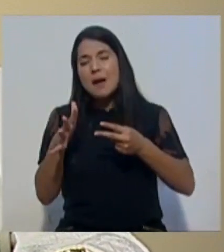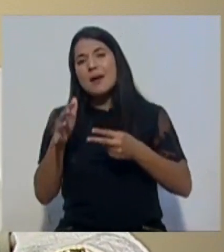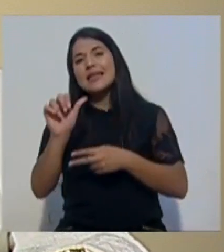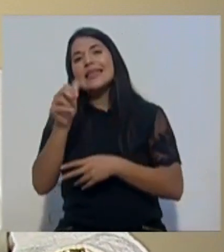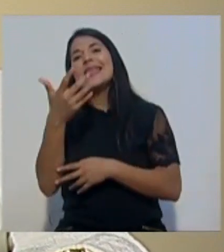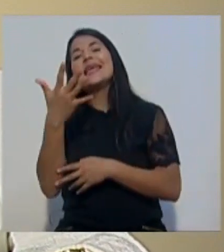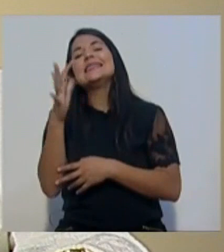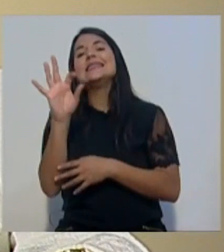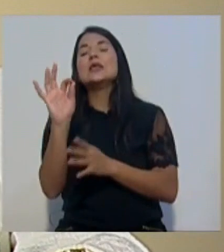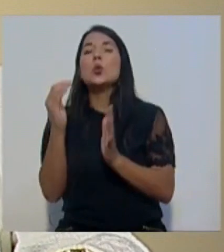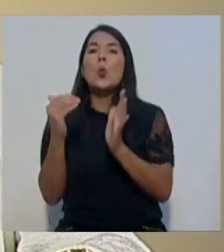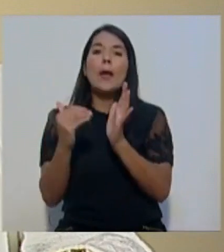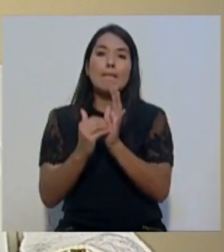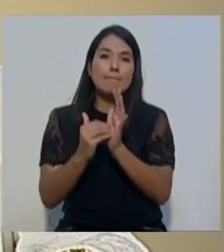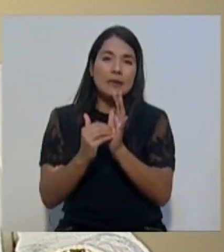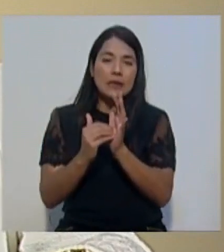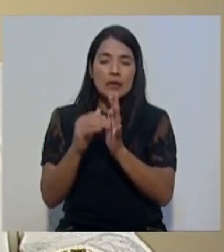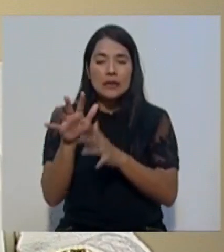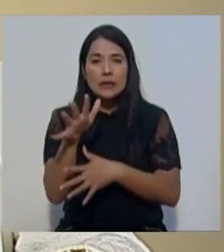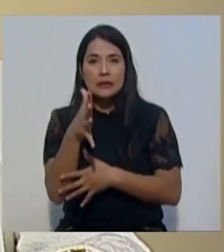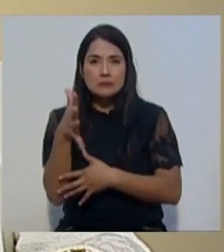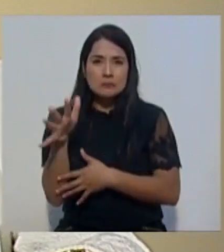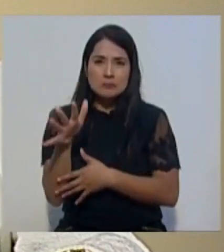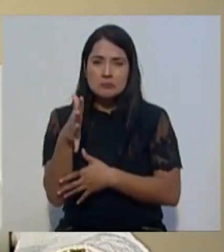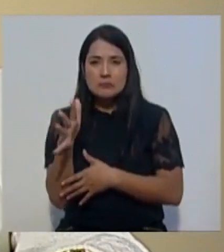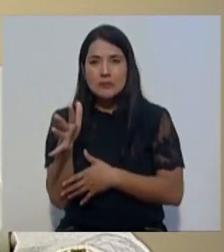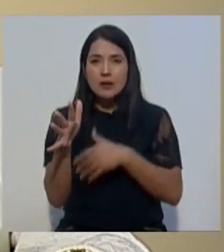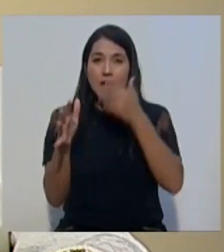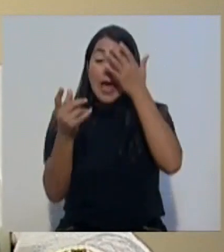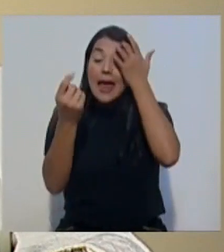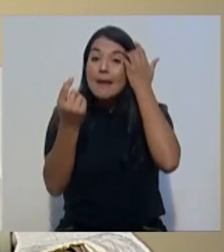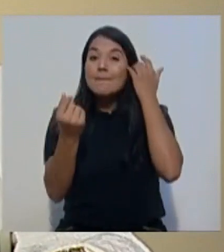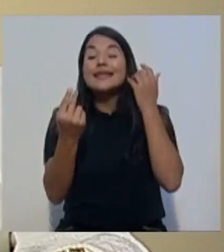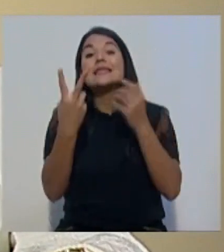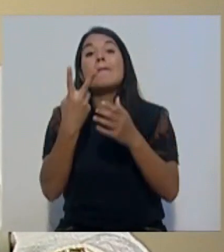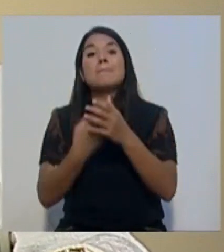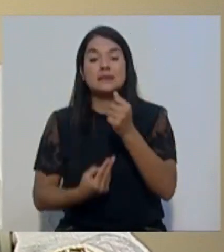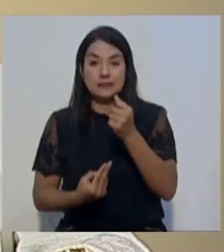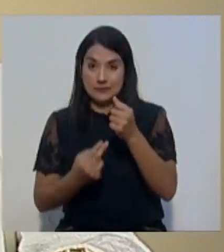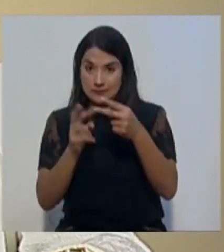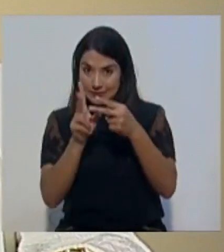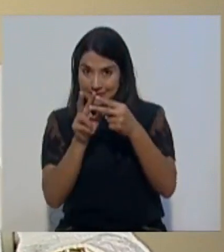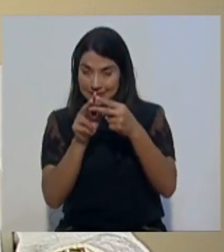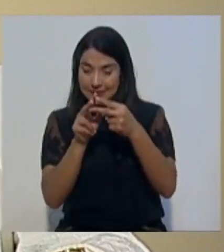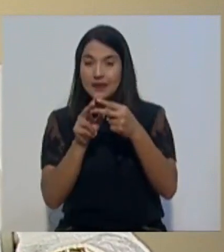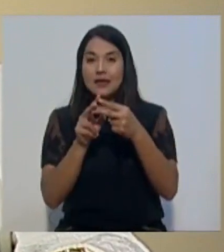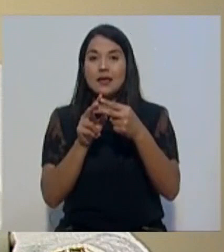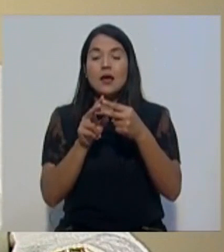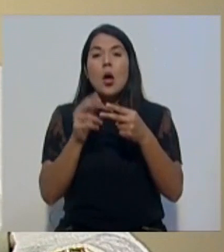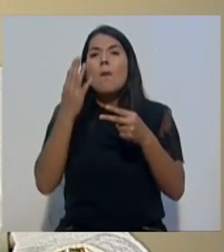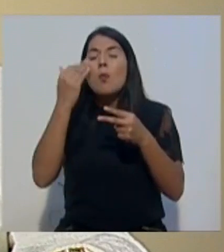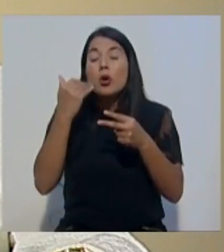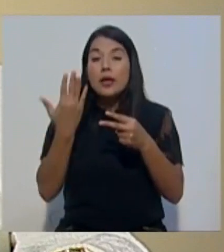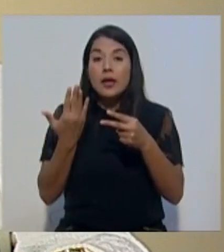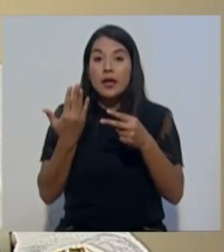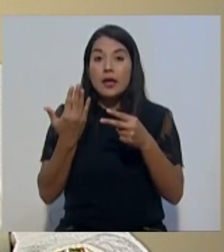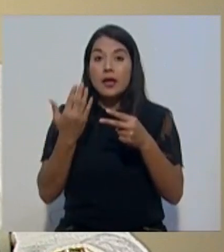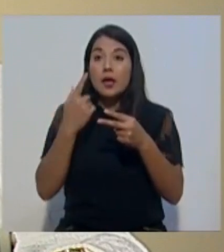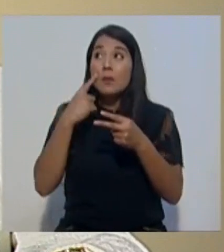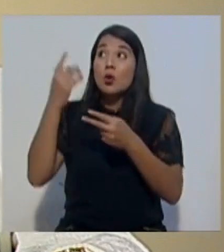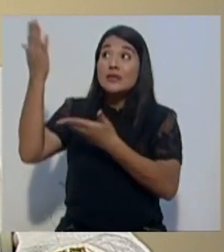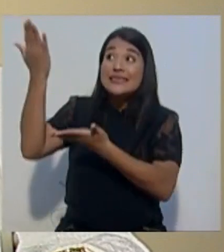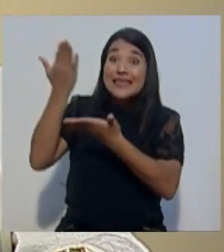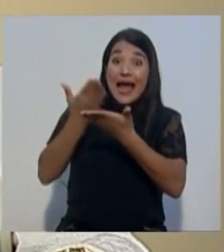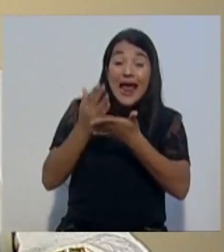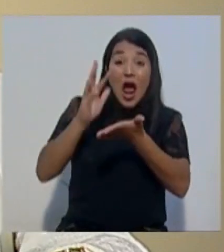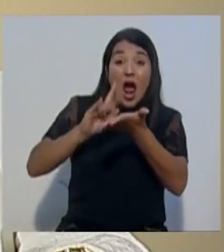de los 19,000, por ahí, digamos, el precio mix que se saca, ¿verdad? Porque importar conserva